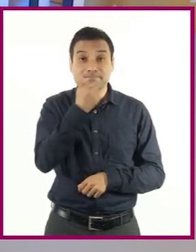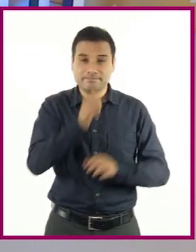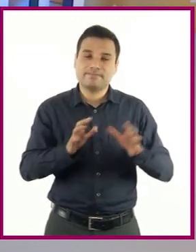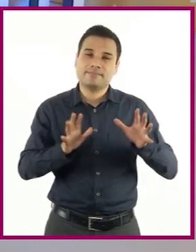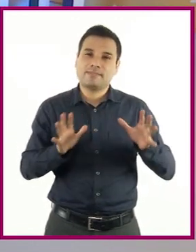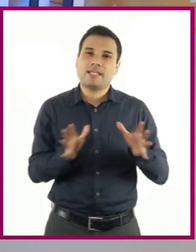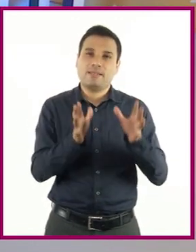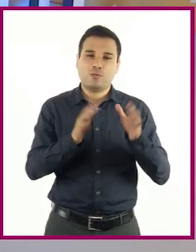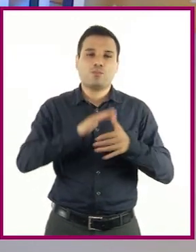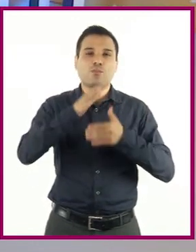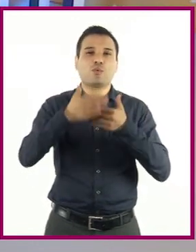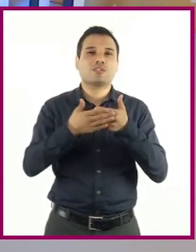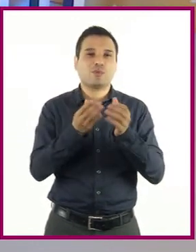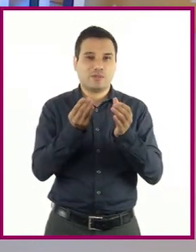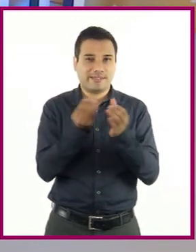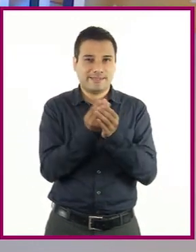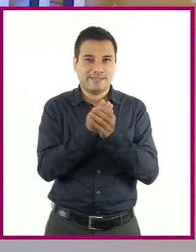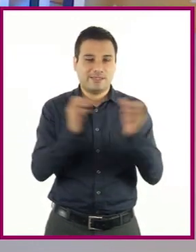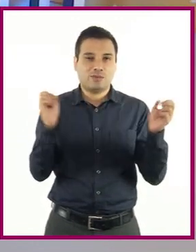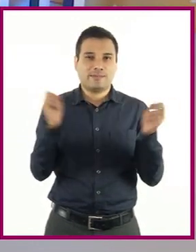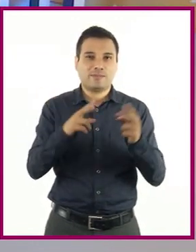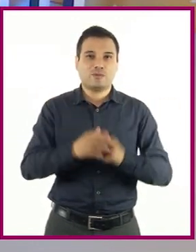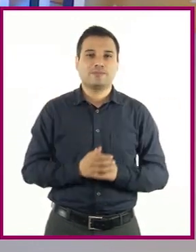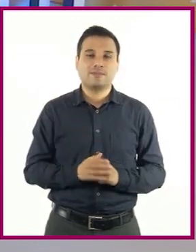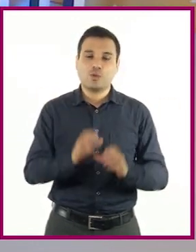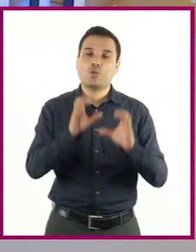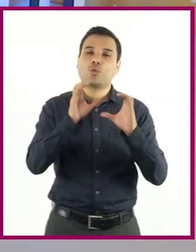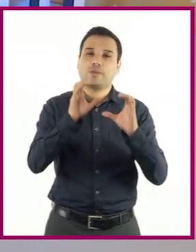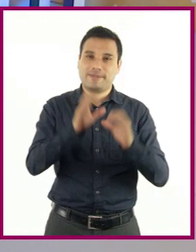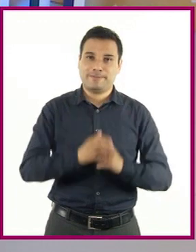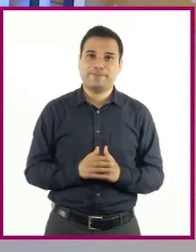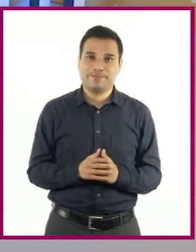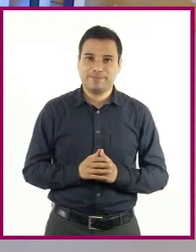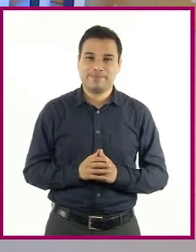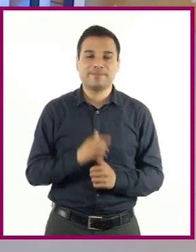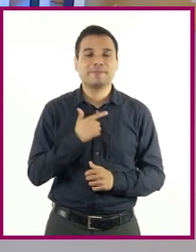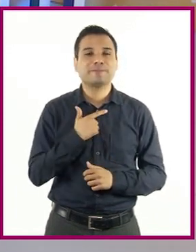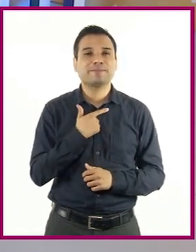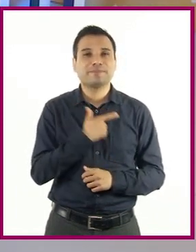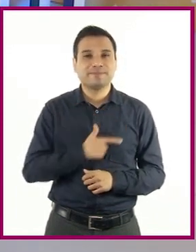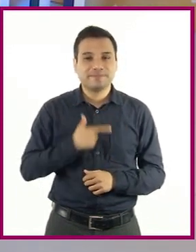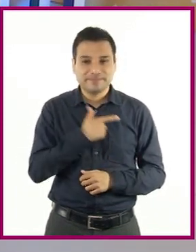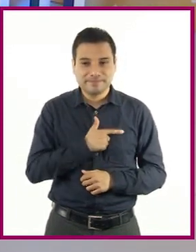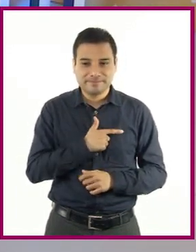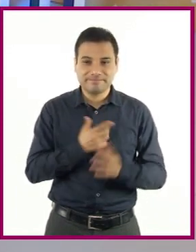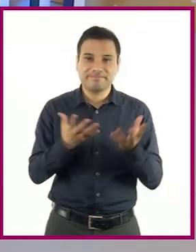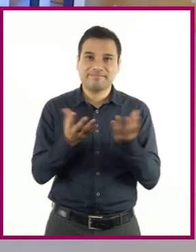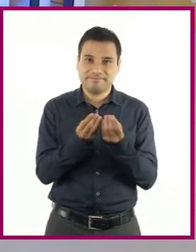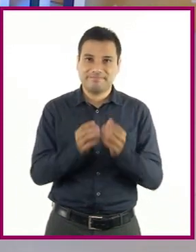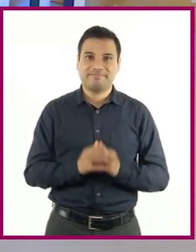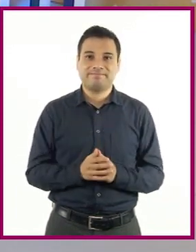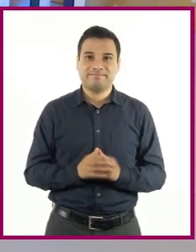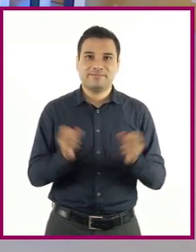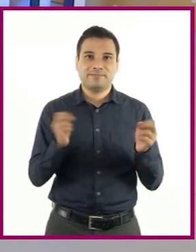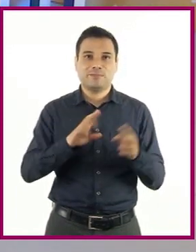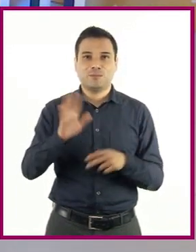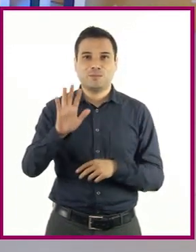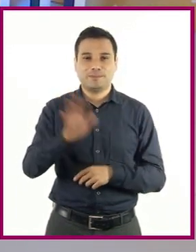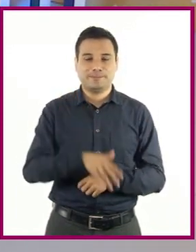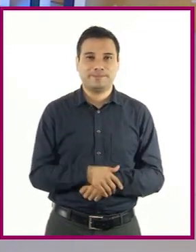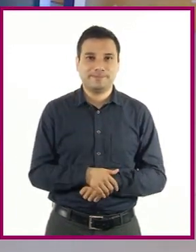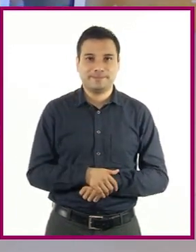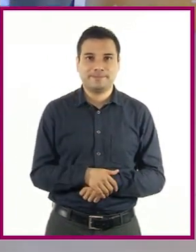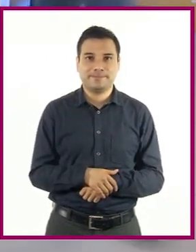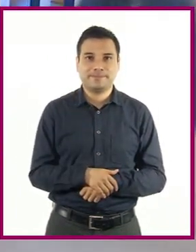invito a encontrarnos en la siguiente ocasión. Cuídense mucho. Fue un placer estar con ustedes. Hasta la